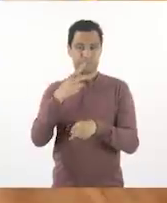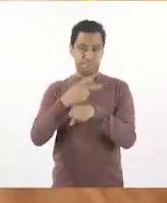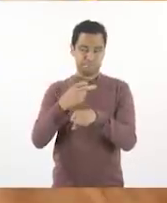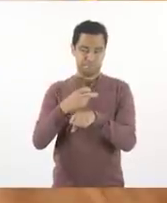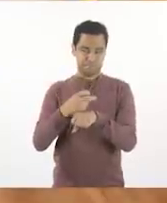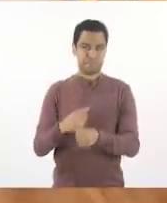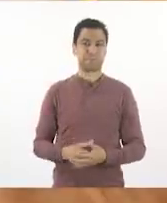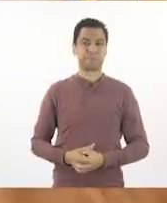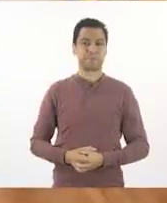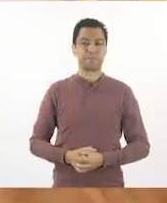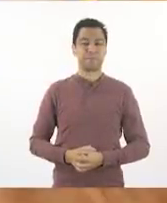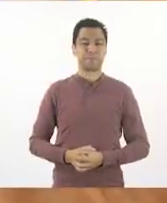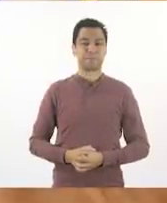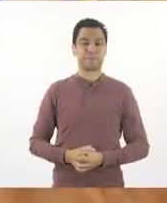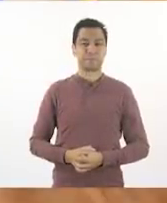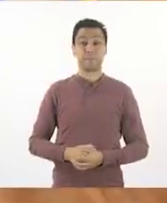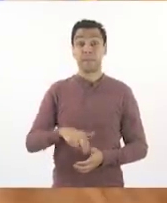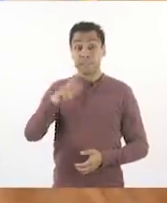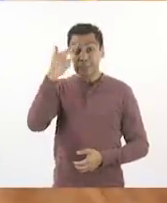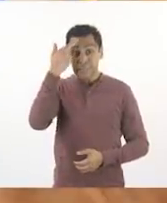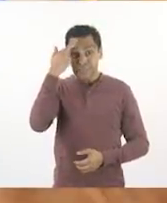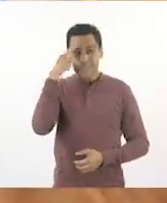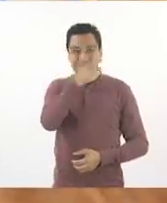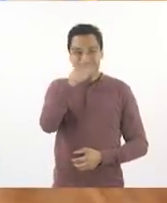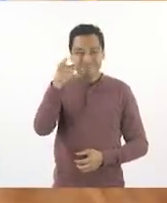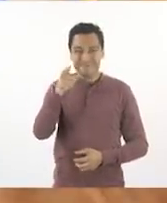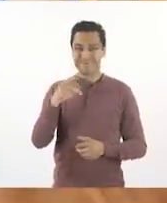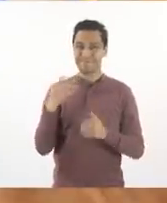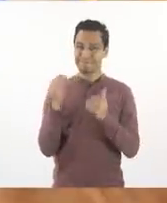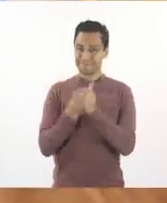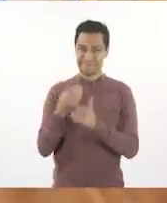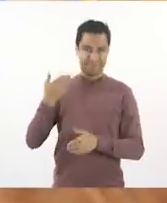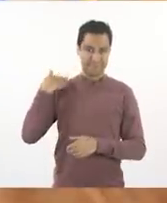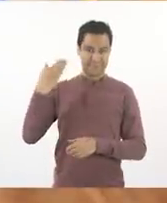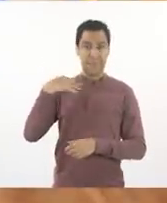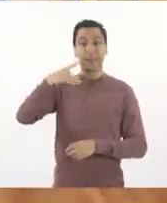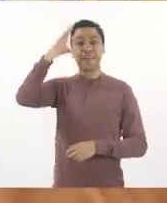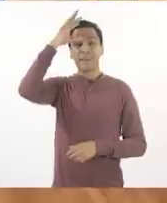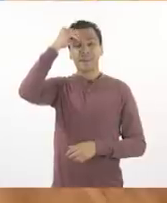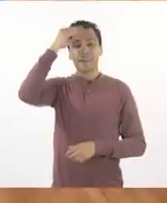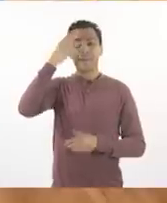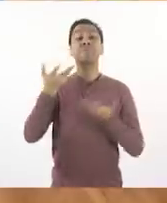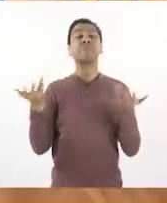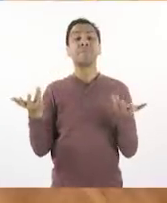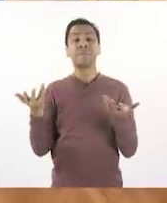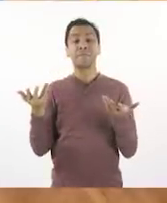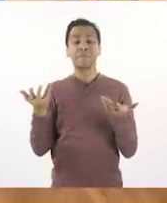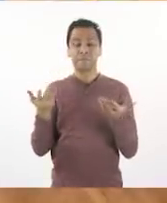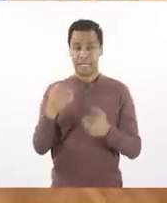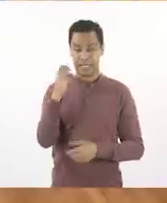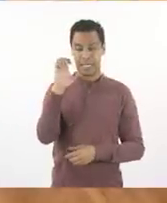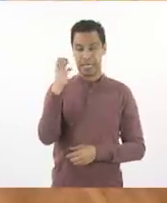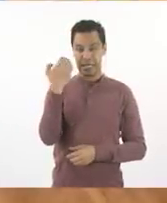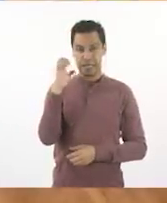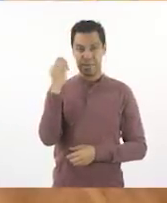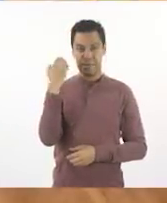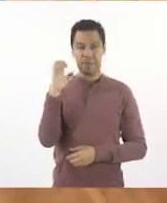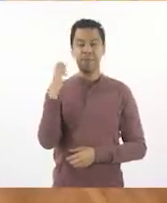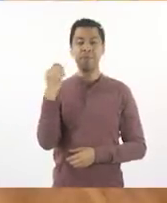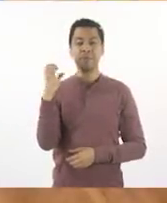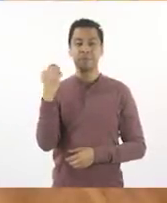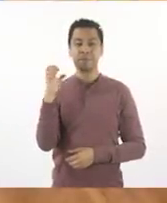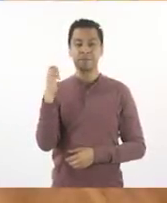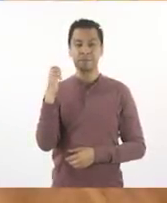Así es. Si recuerdan, niños, la clase pasada aprendimos que enero, ¿cuántos meses tiene? Enero